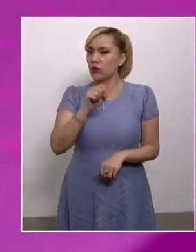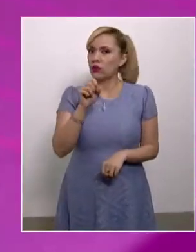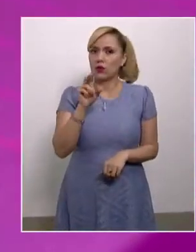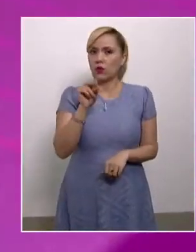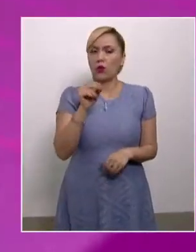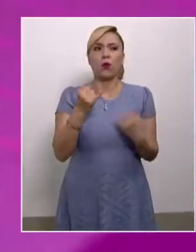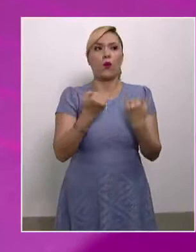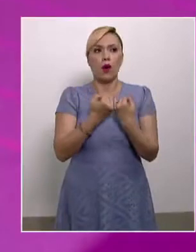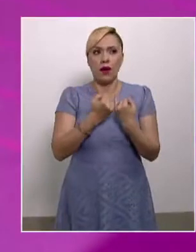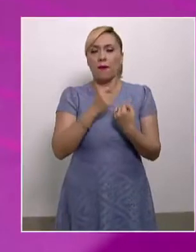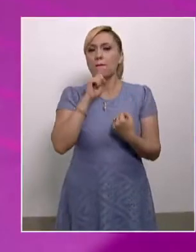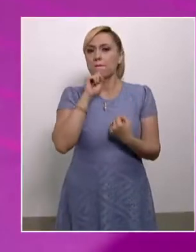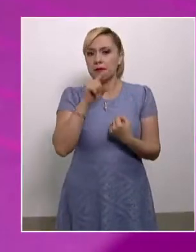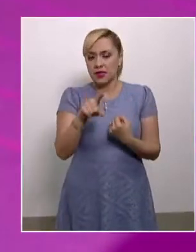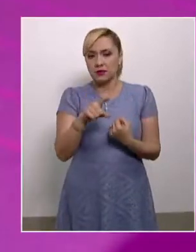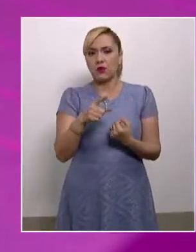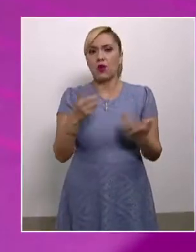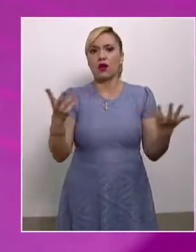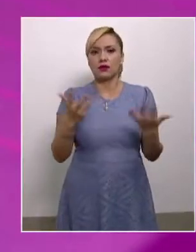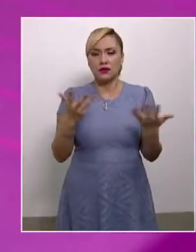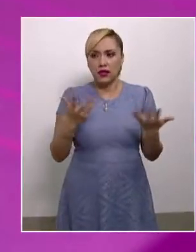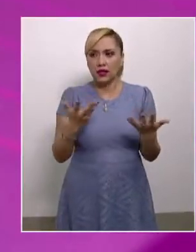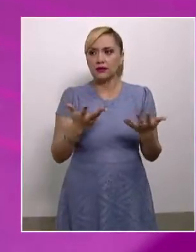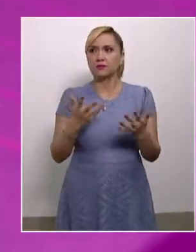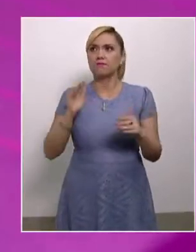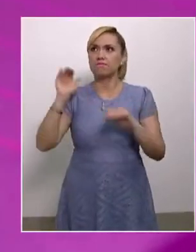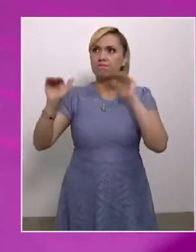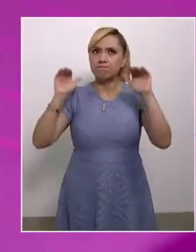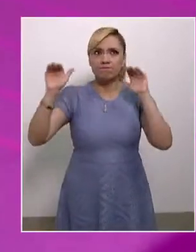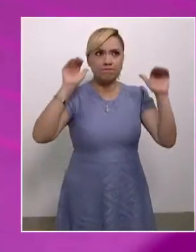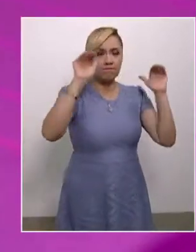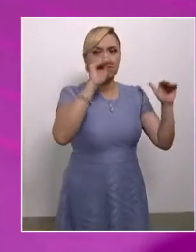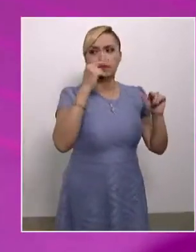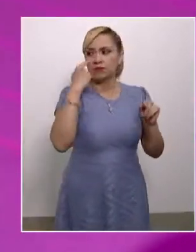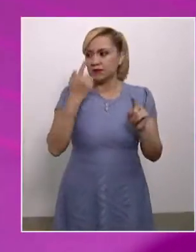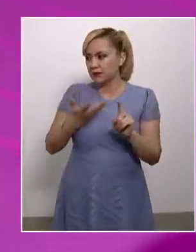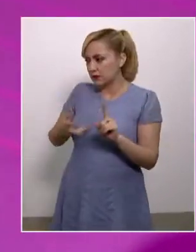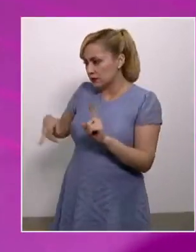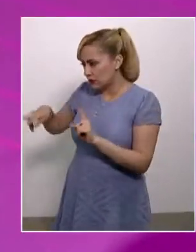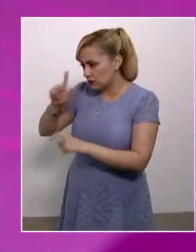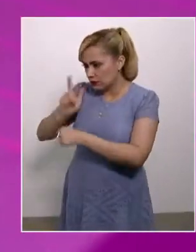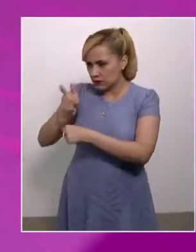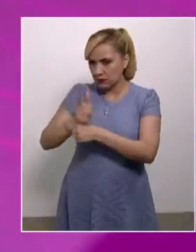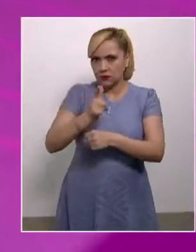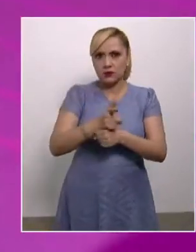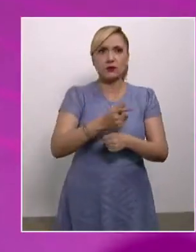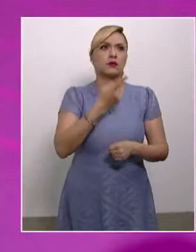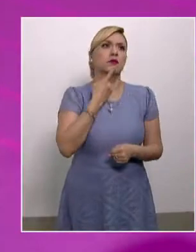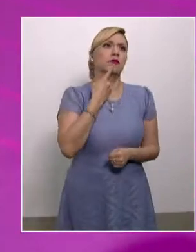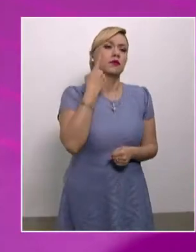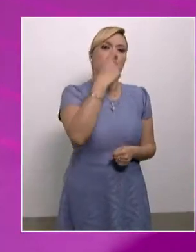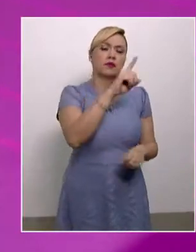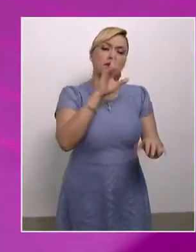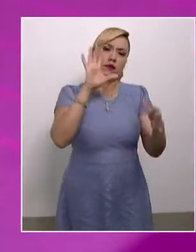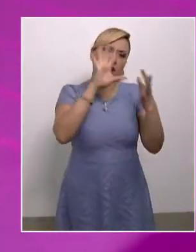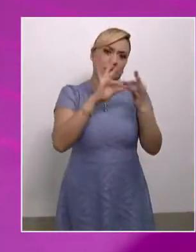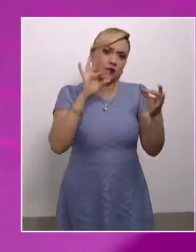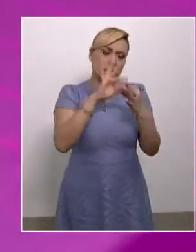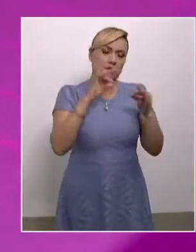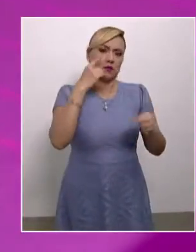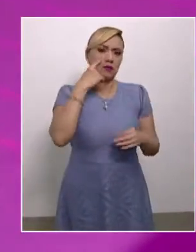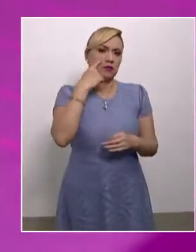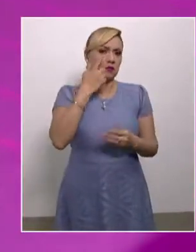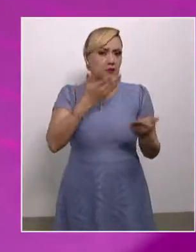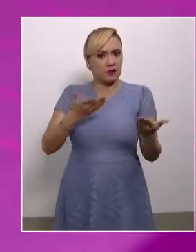generar y emitir ciertos llamamientos de lo que estamos viendo en terreno, ¿no? Hacemos algo que se llama denuncias informativas, que es un